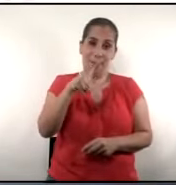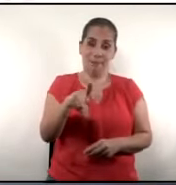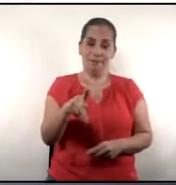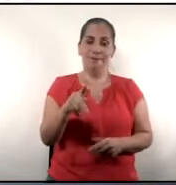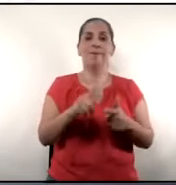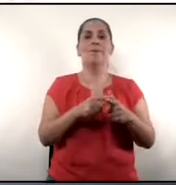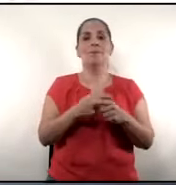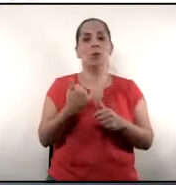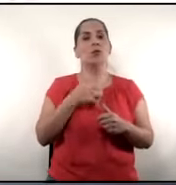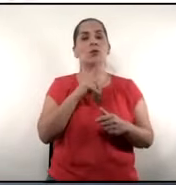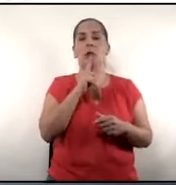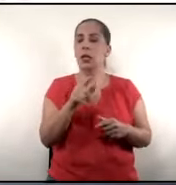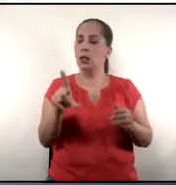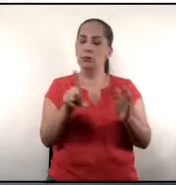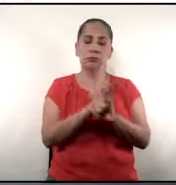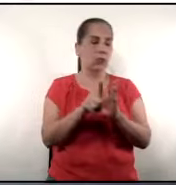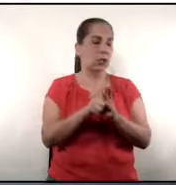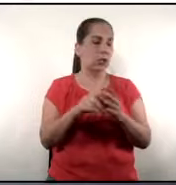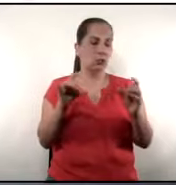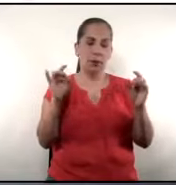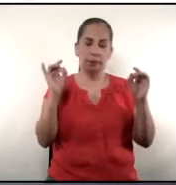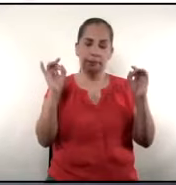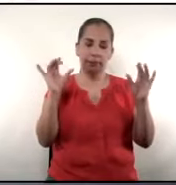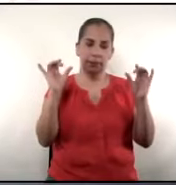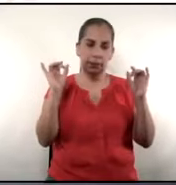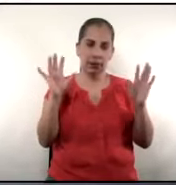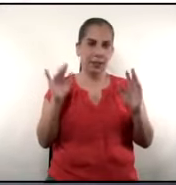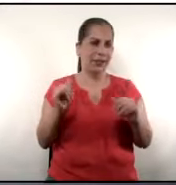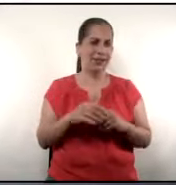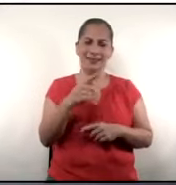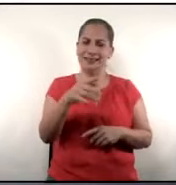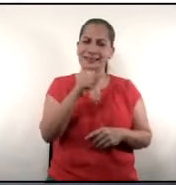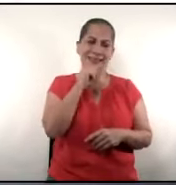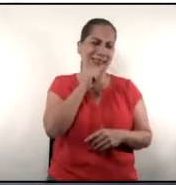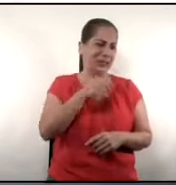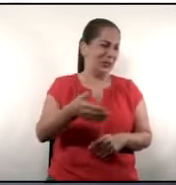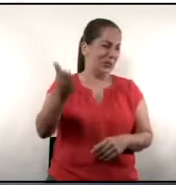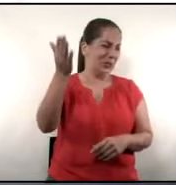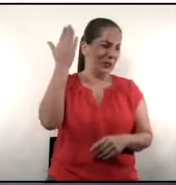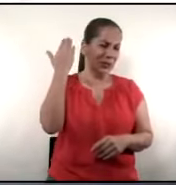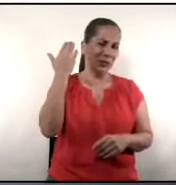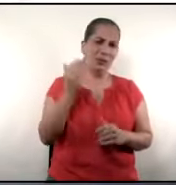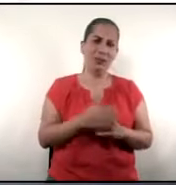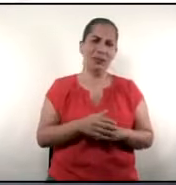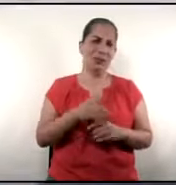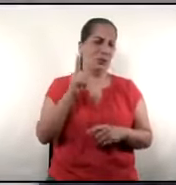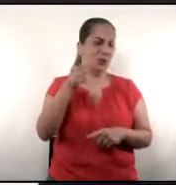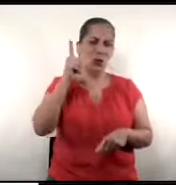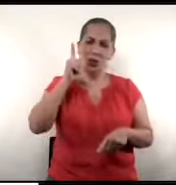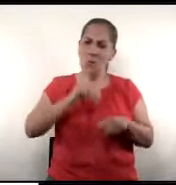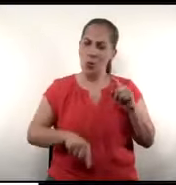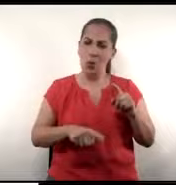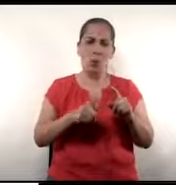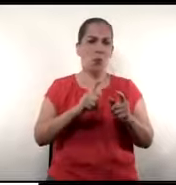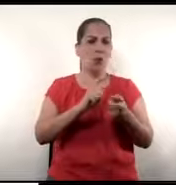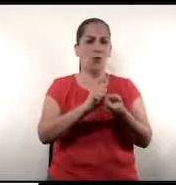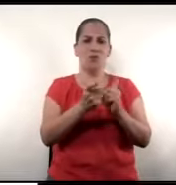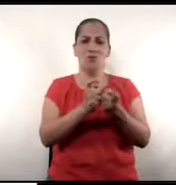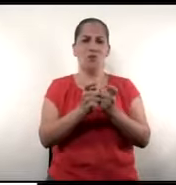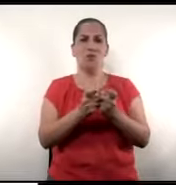en la ley, es una barbaridad. Es retrógrada. Usted no puede regular al